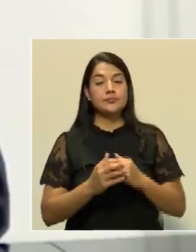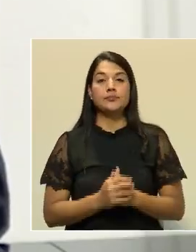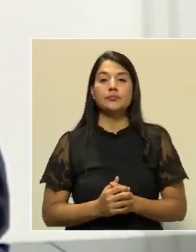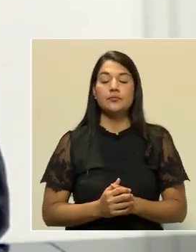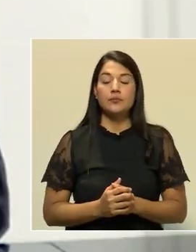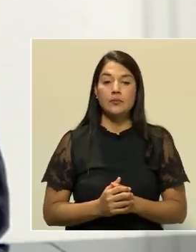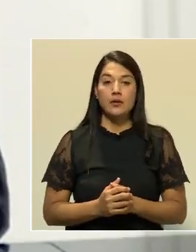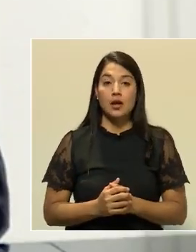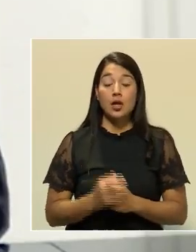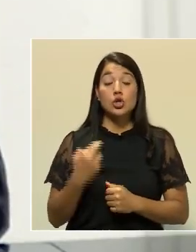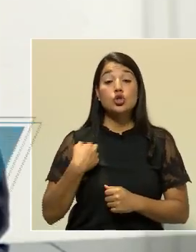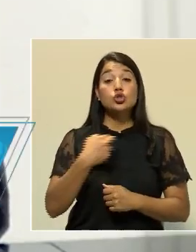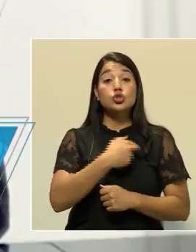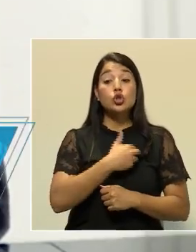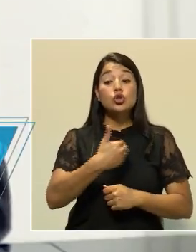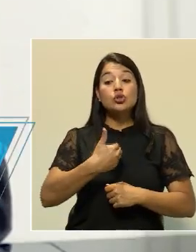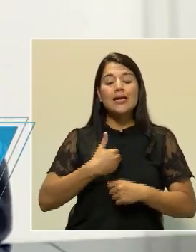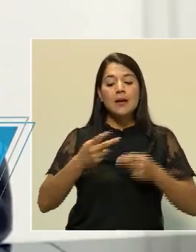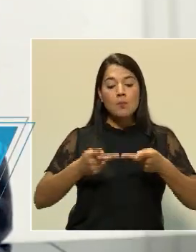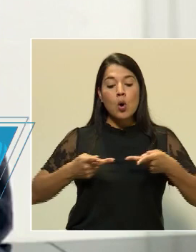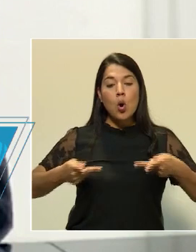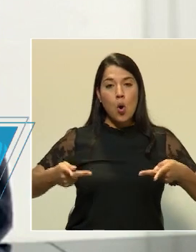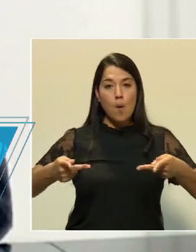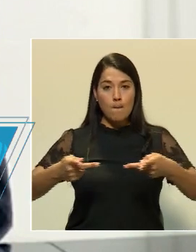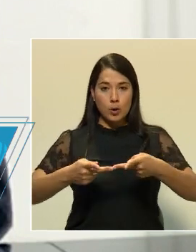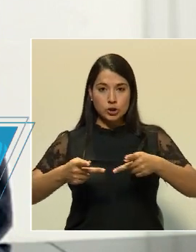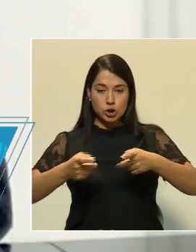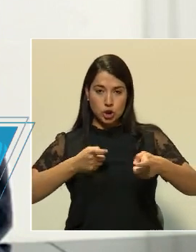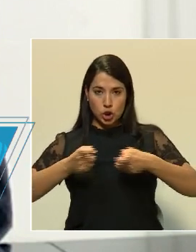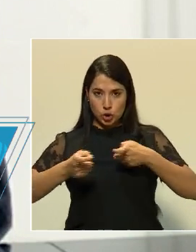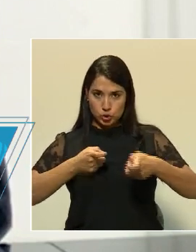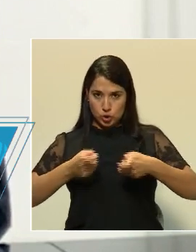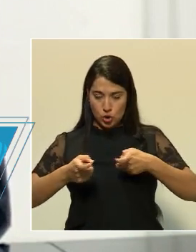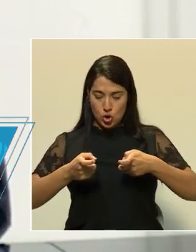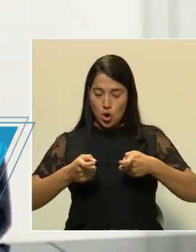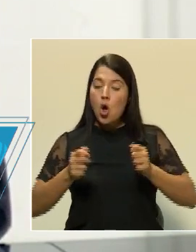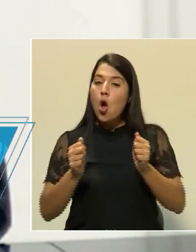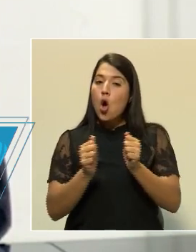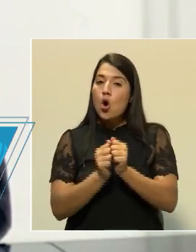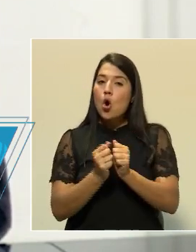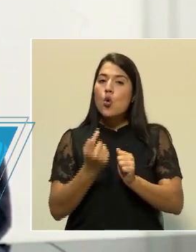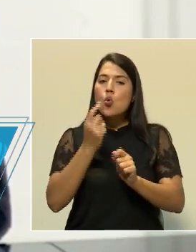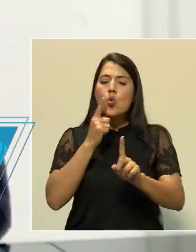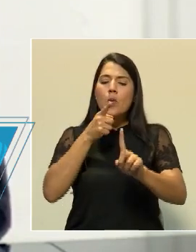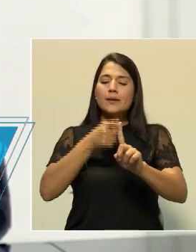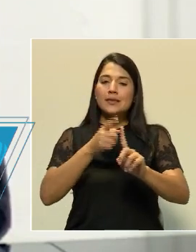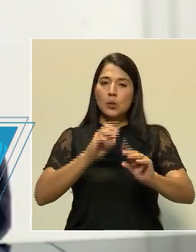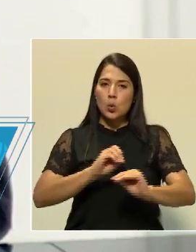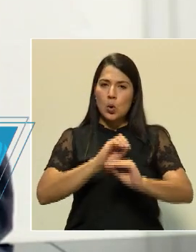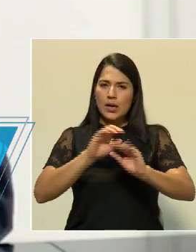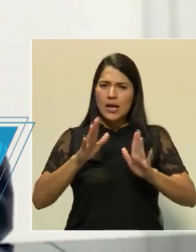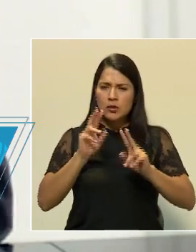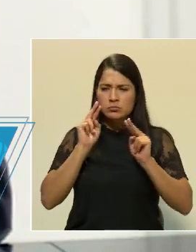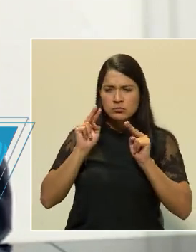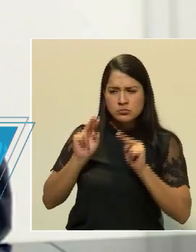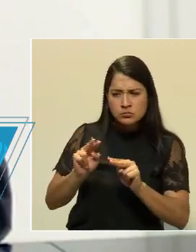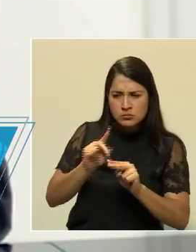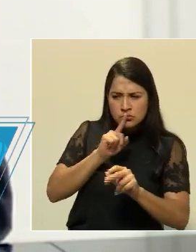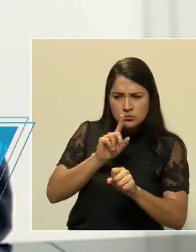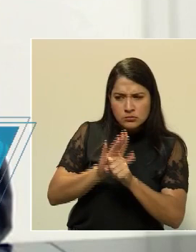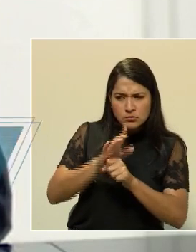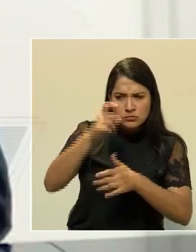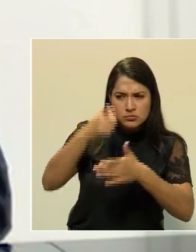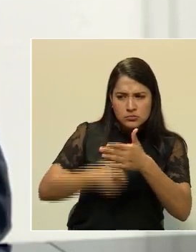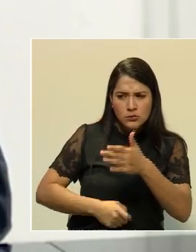tener puestos de control peatonal con una misión muy clara y es velar por el cumplimiento estricto de